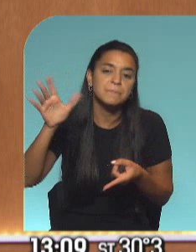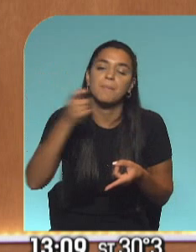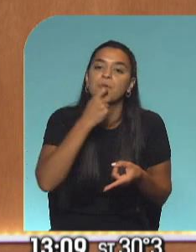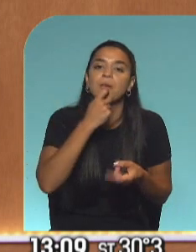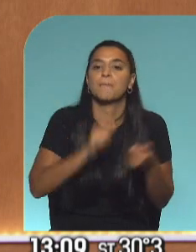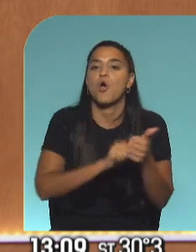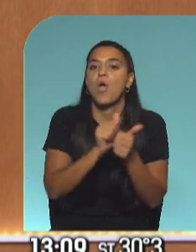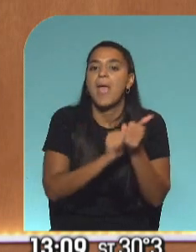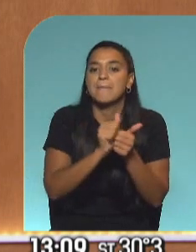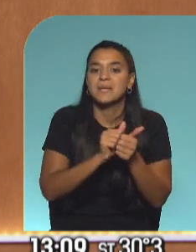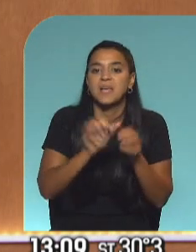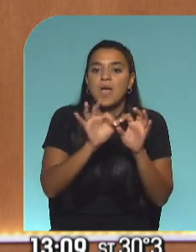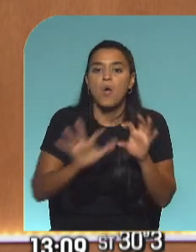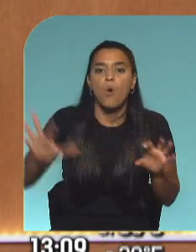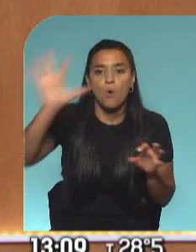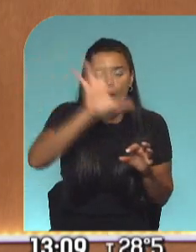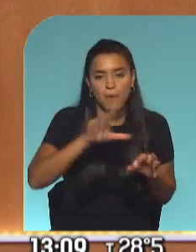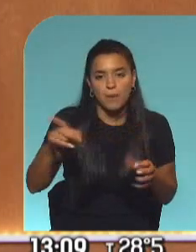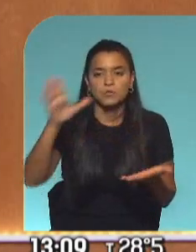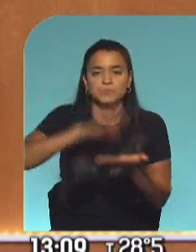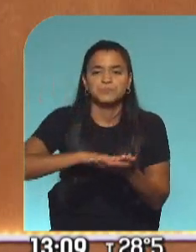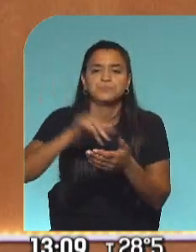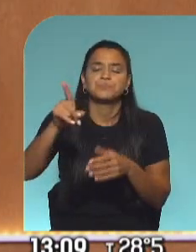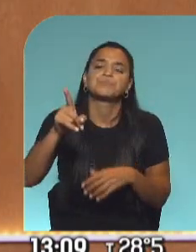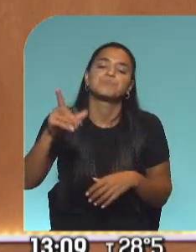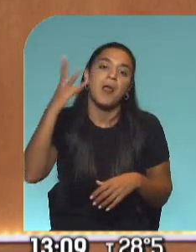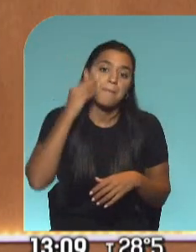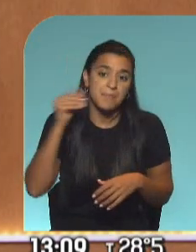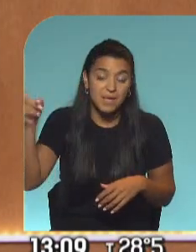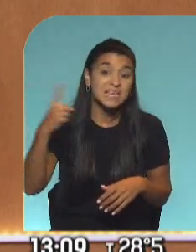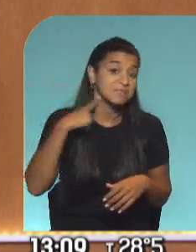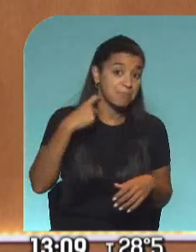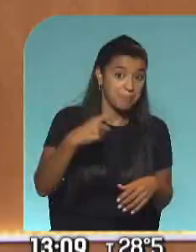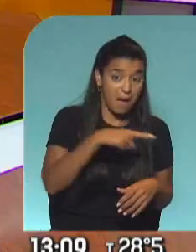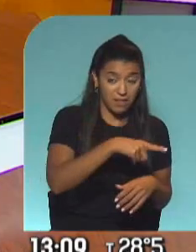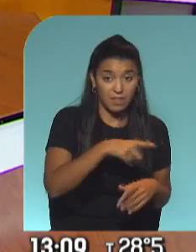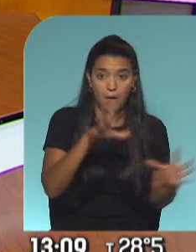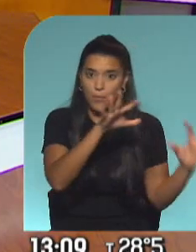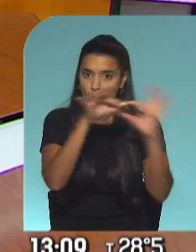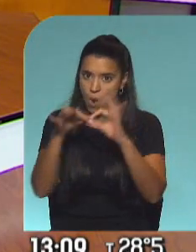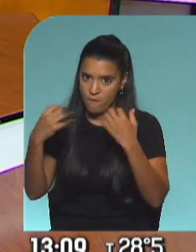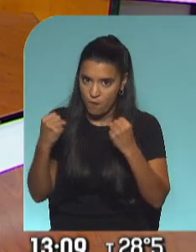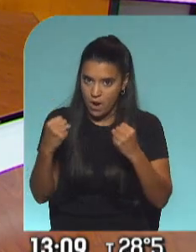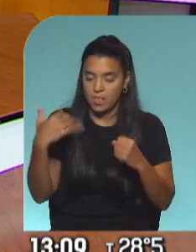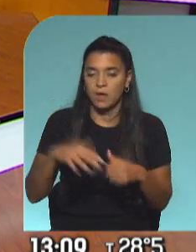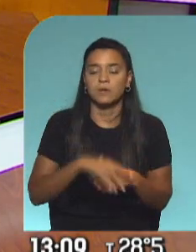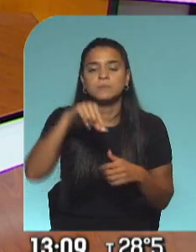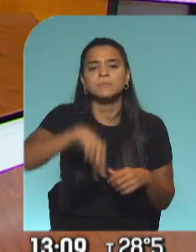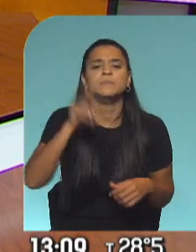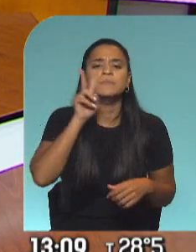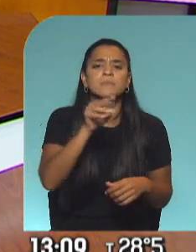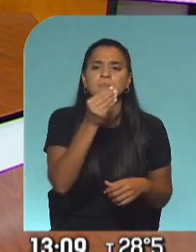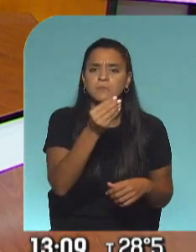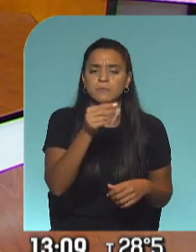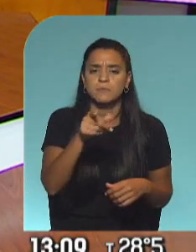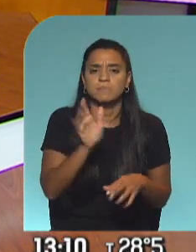las empresas europeas continentales con respecto a Gran Bretaña. De hecho, España es una de las empresas más vinculadas. Ahora vemos lo